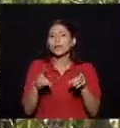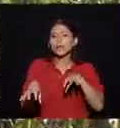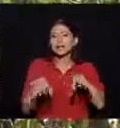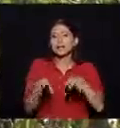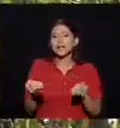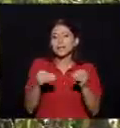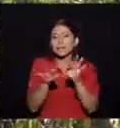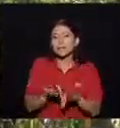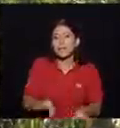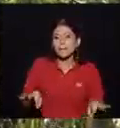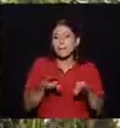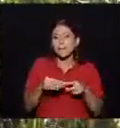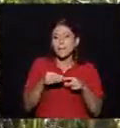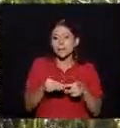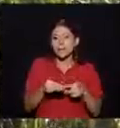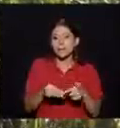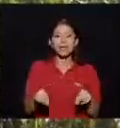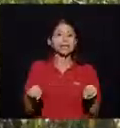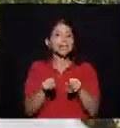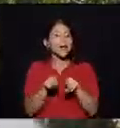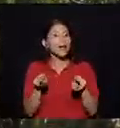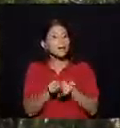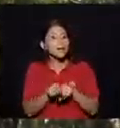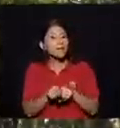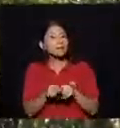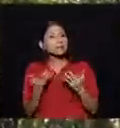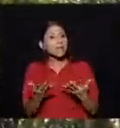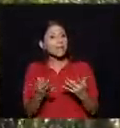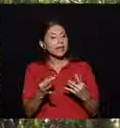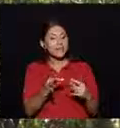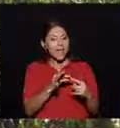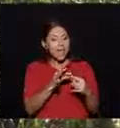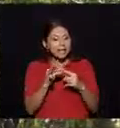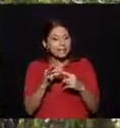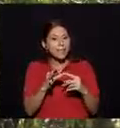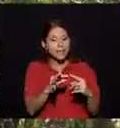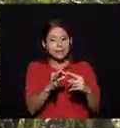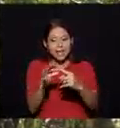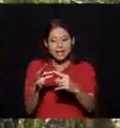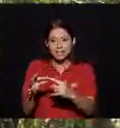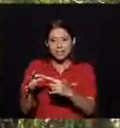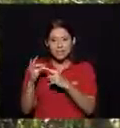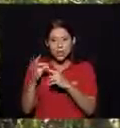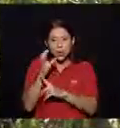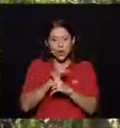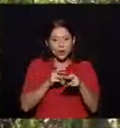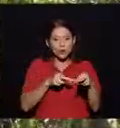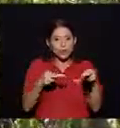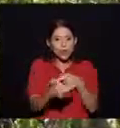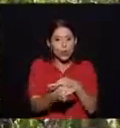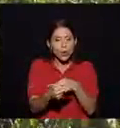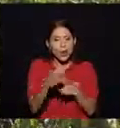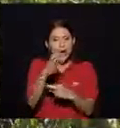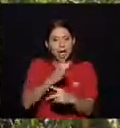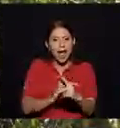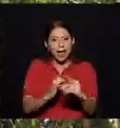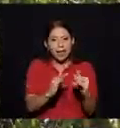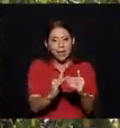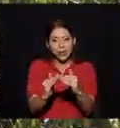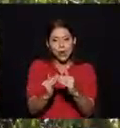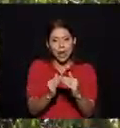hacer, sino la especialización por región, por localidad. ¿Por qué? Porque ahí es donde vamos a encontrar no